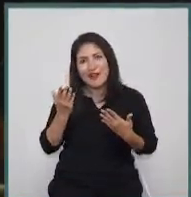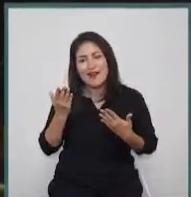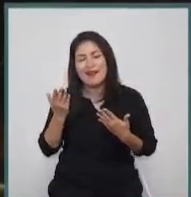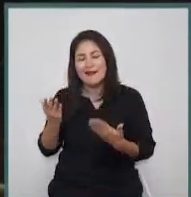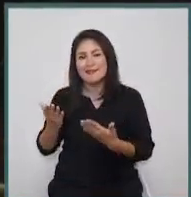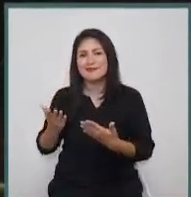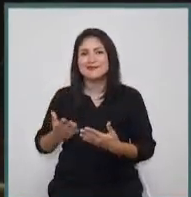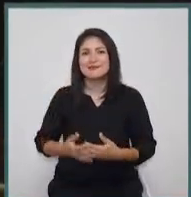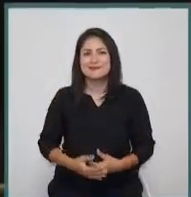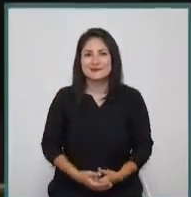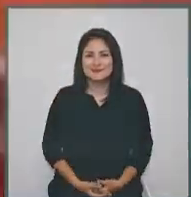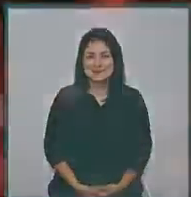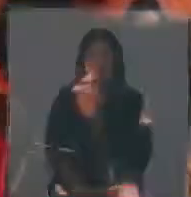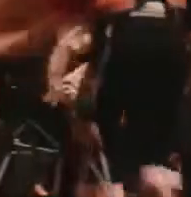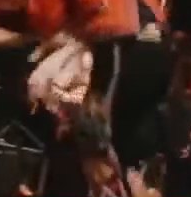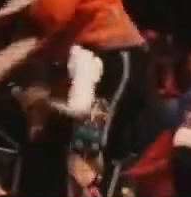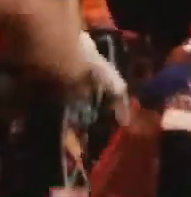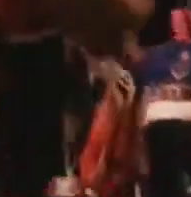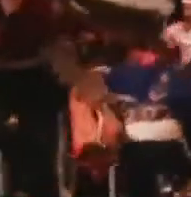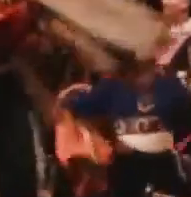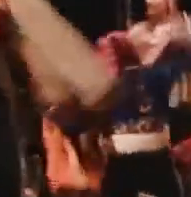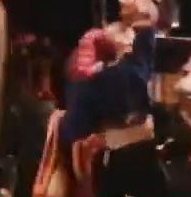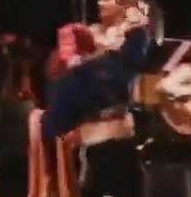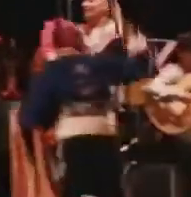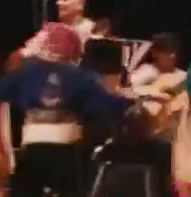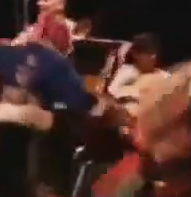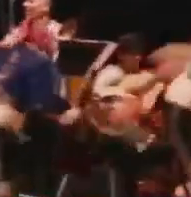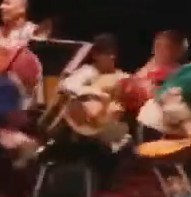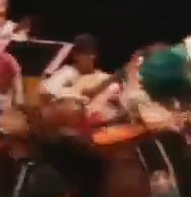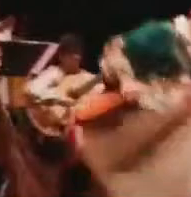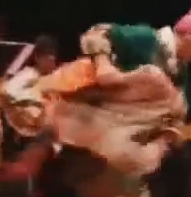años de independencia del Perú.